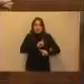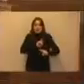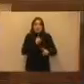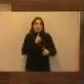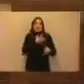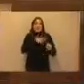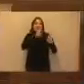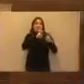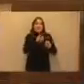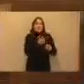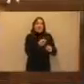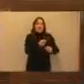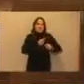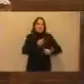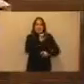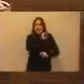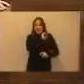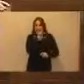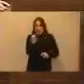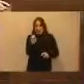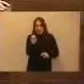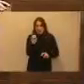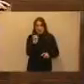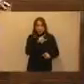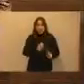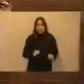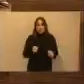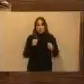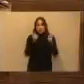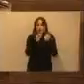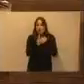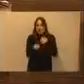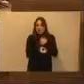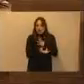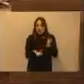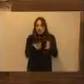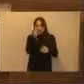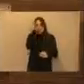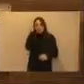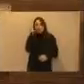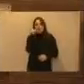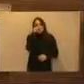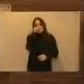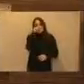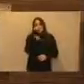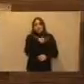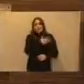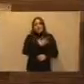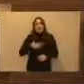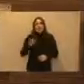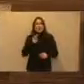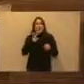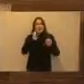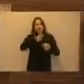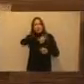pero cero respuestas, cero interés, montó en cólera, etcétera, ¿no? Le quería preguntar por unos cuantos casos